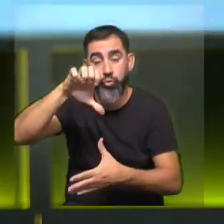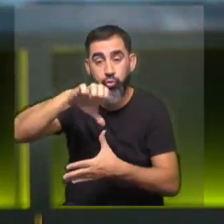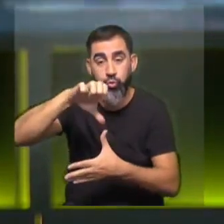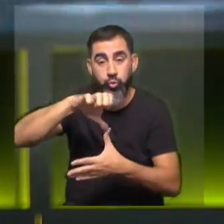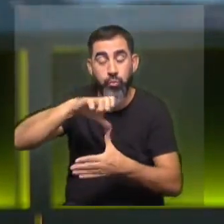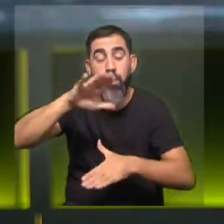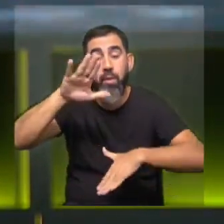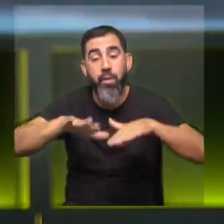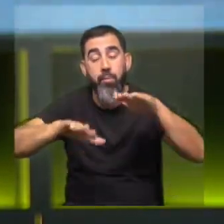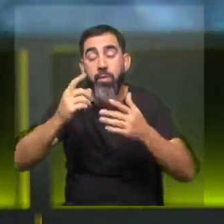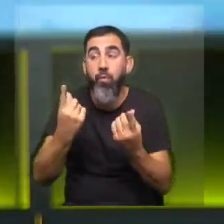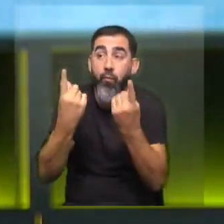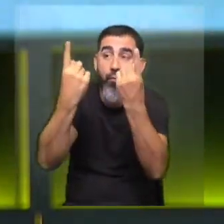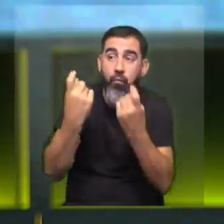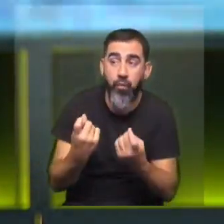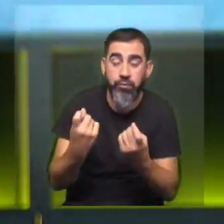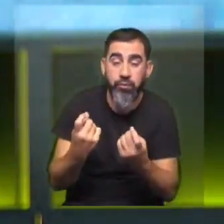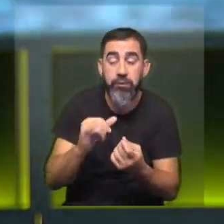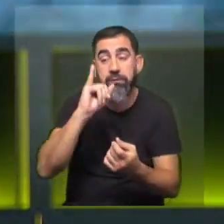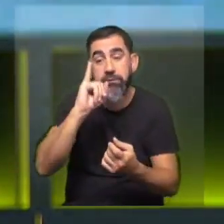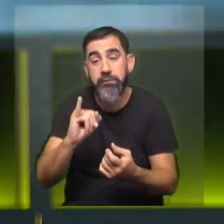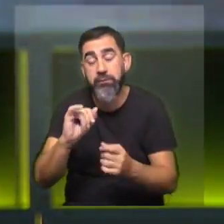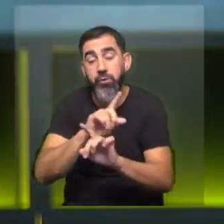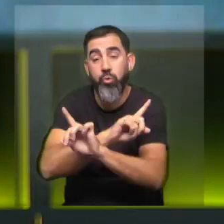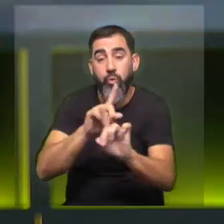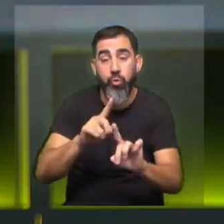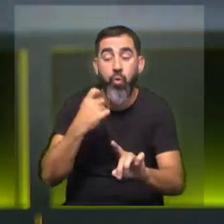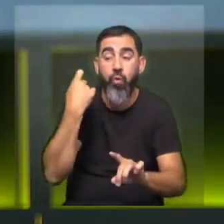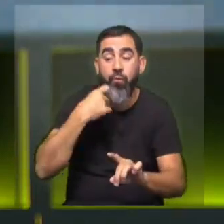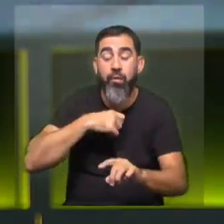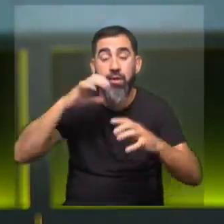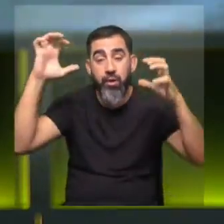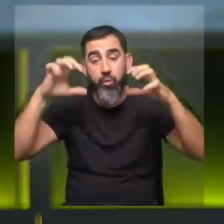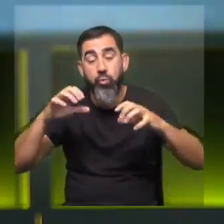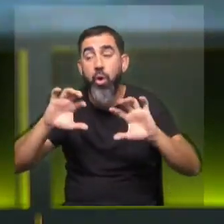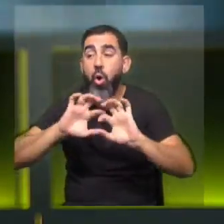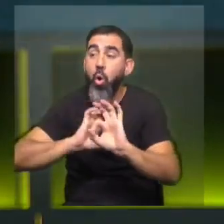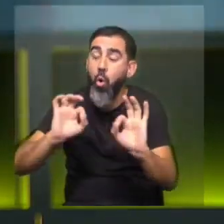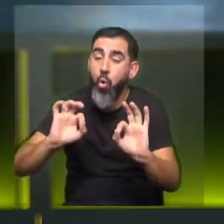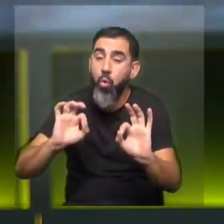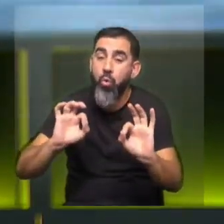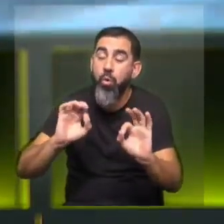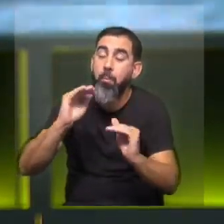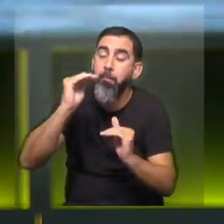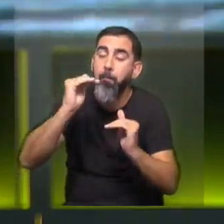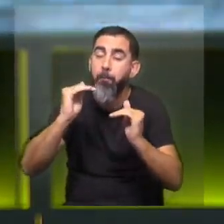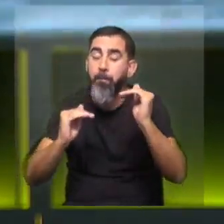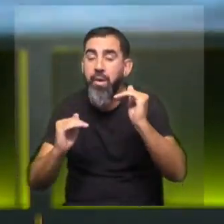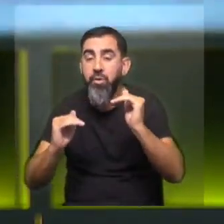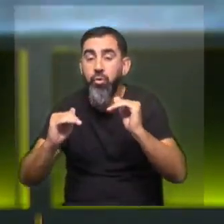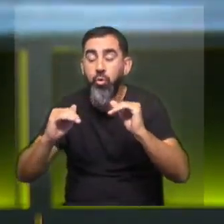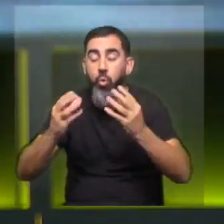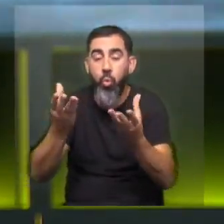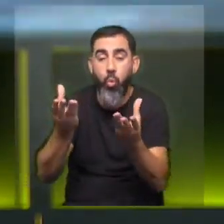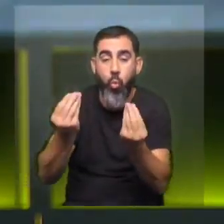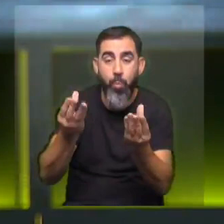que se encuentra en esa época del año es si nos genera déficit en las precipitaciones, o mejor dicho, un descenso en lo que es el contenido de